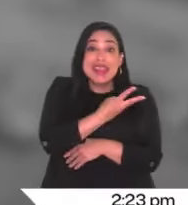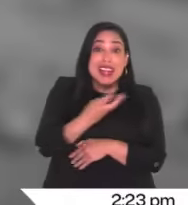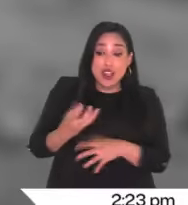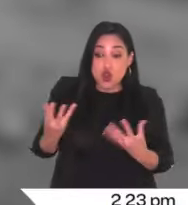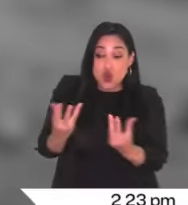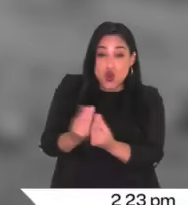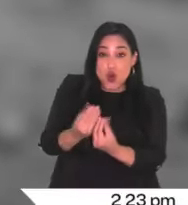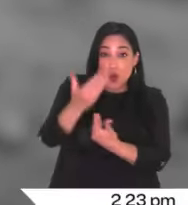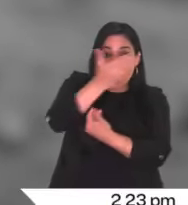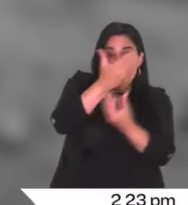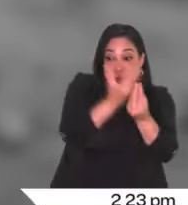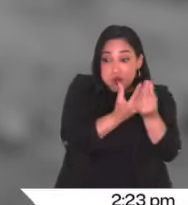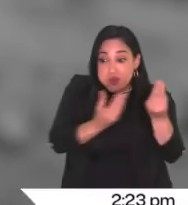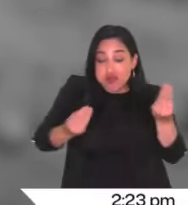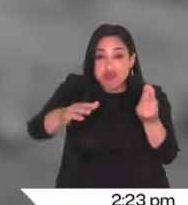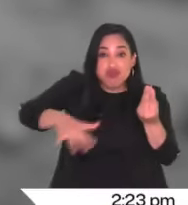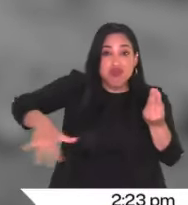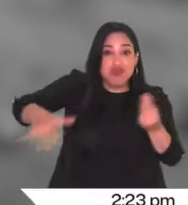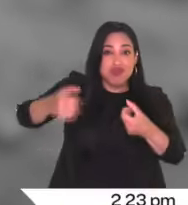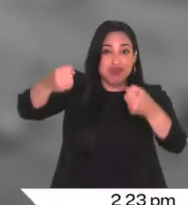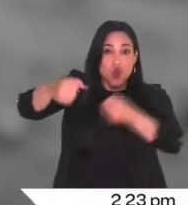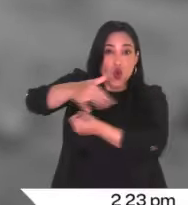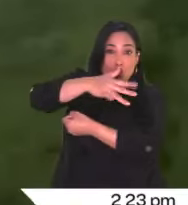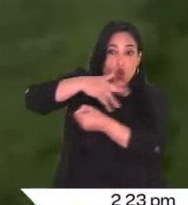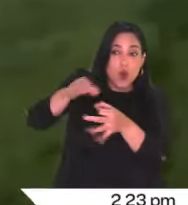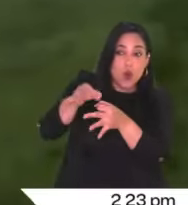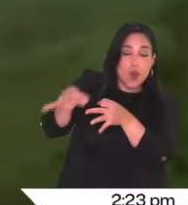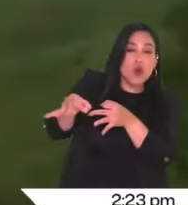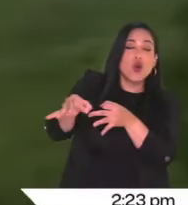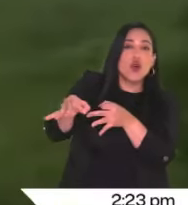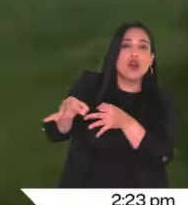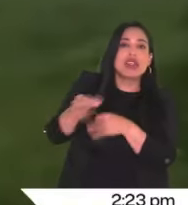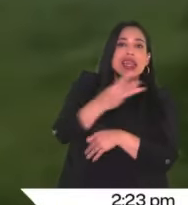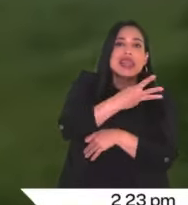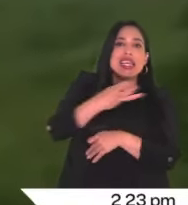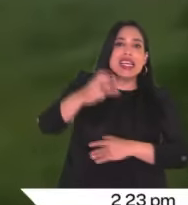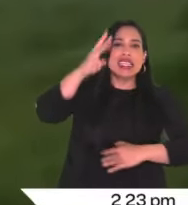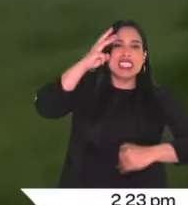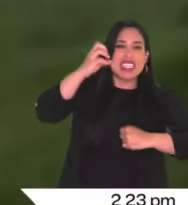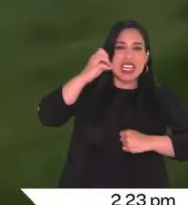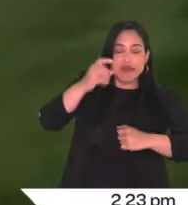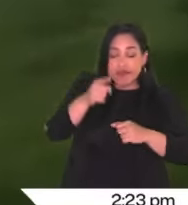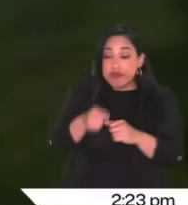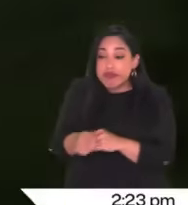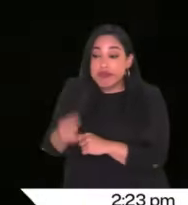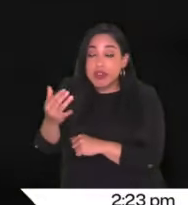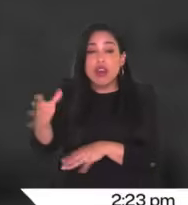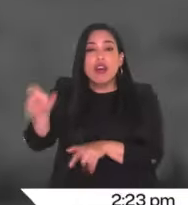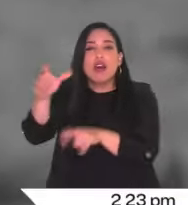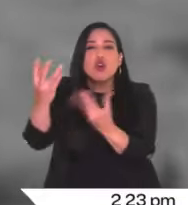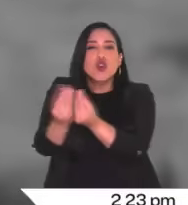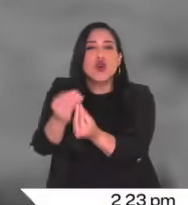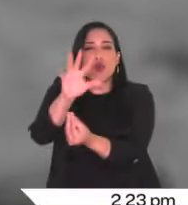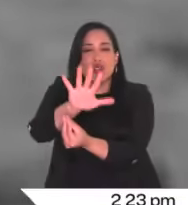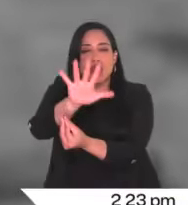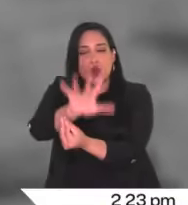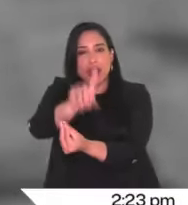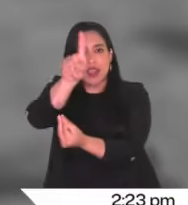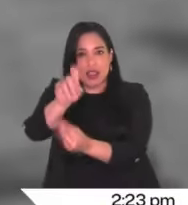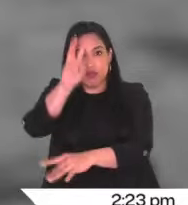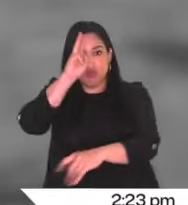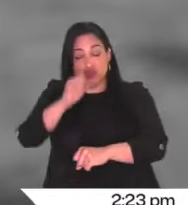al batallón del ejército en Gutiérrez, Cundinamarca, y atacaron a 56 militares mientras dormían.